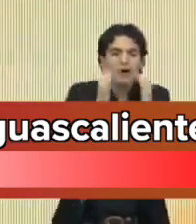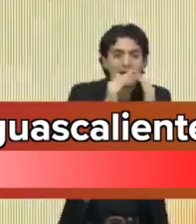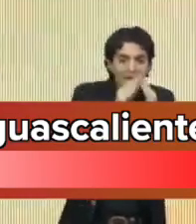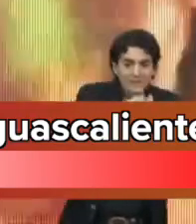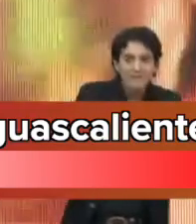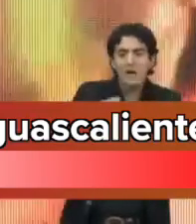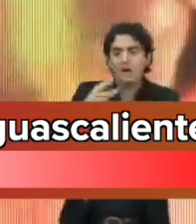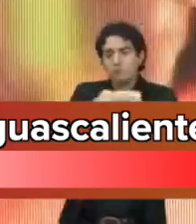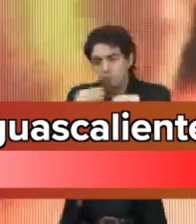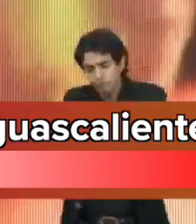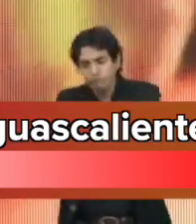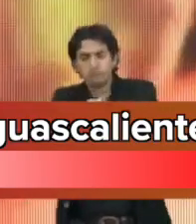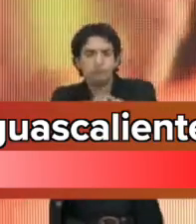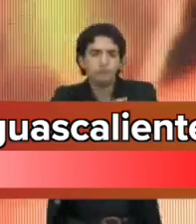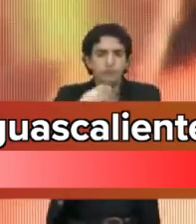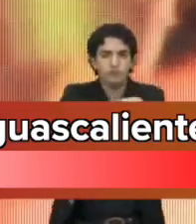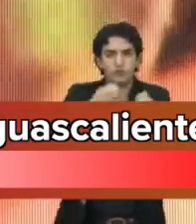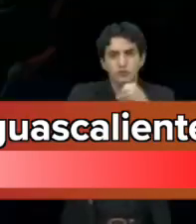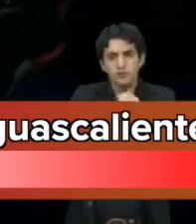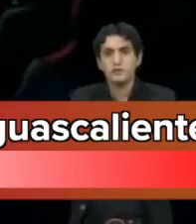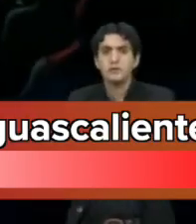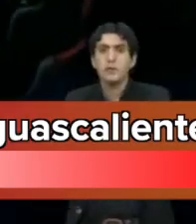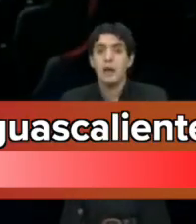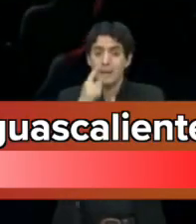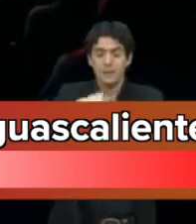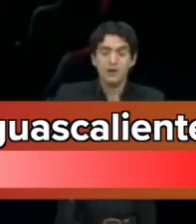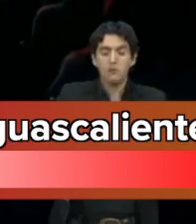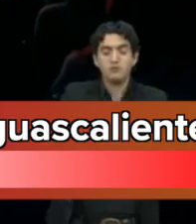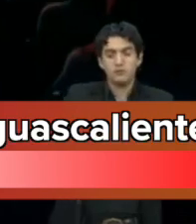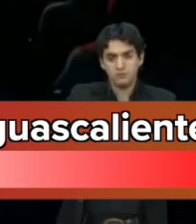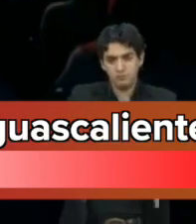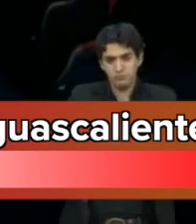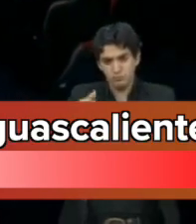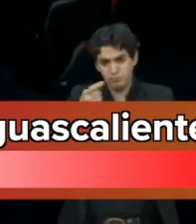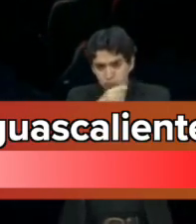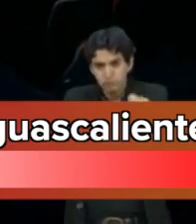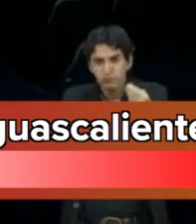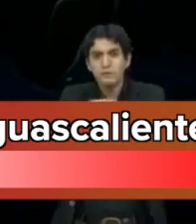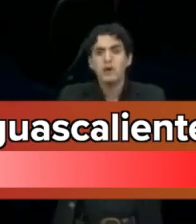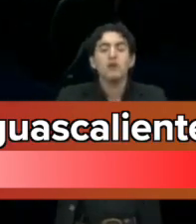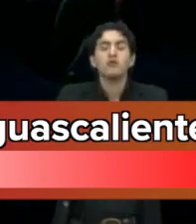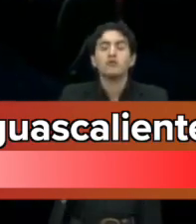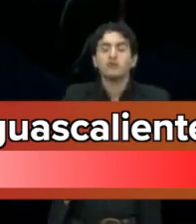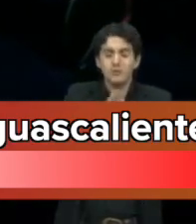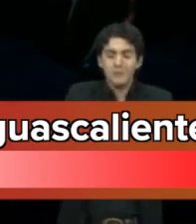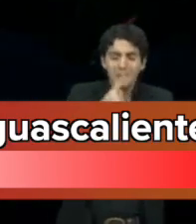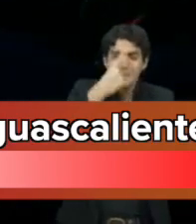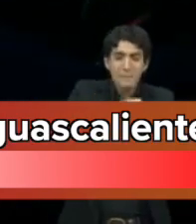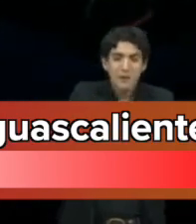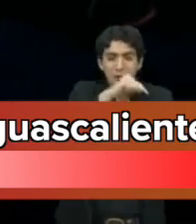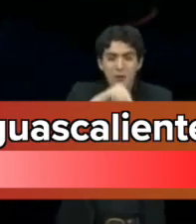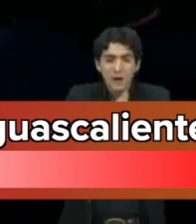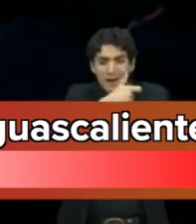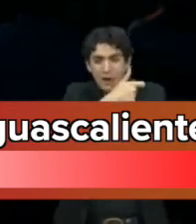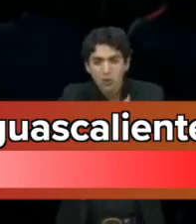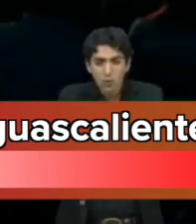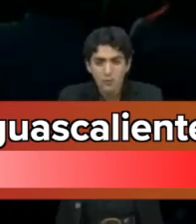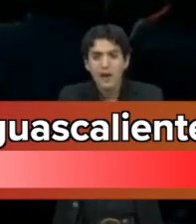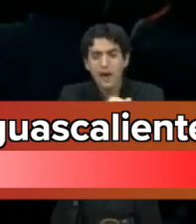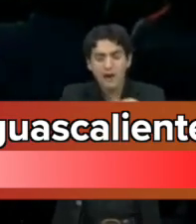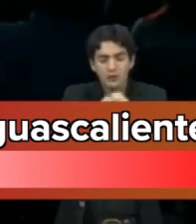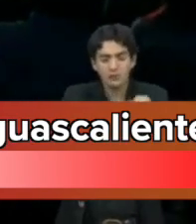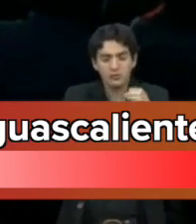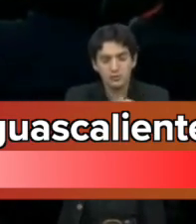su trabajo ante habitantes de la capital del estado, como lo ha estado haciendo en Calvillo, Rincón de Romos y Asientos.